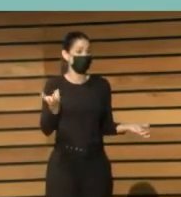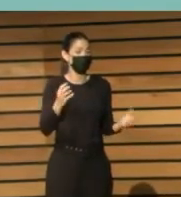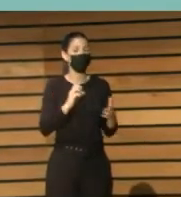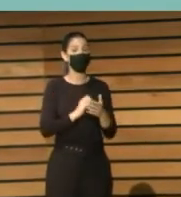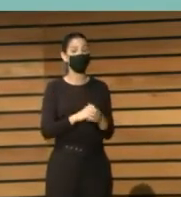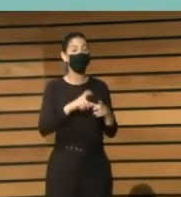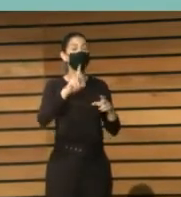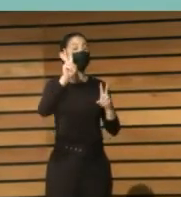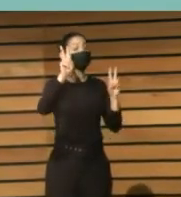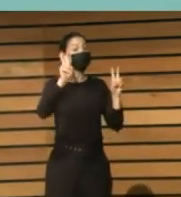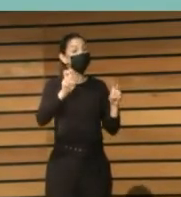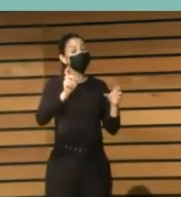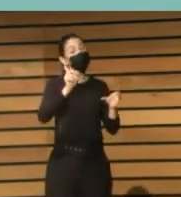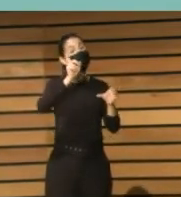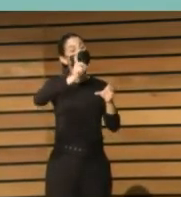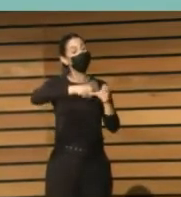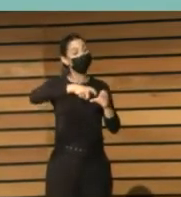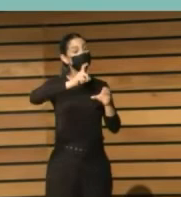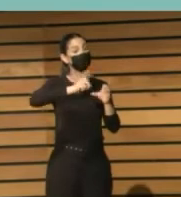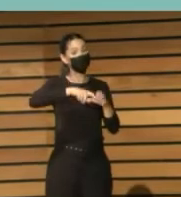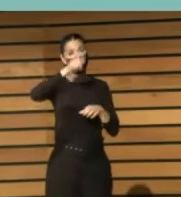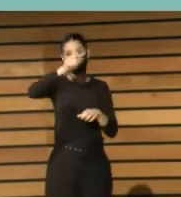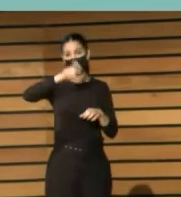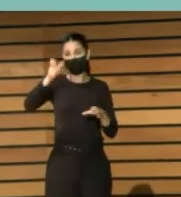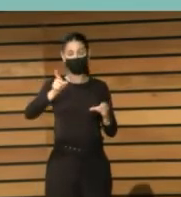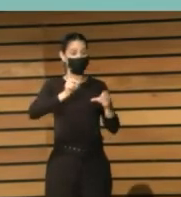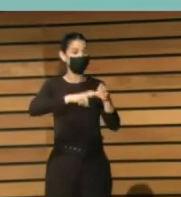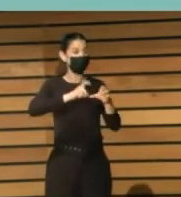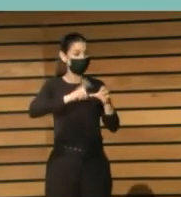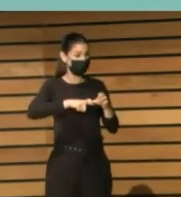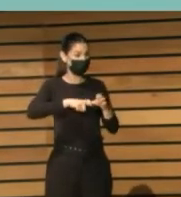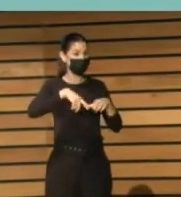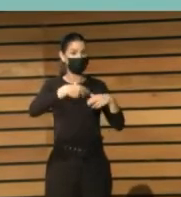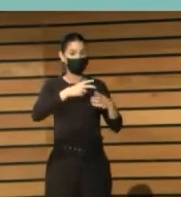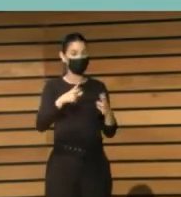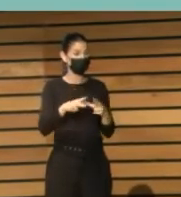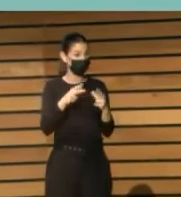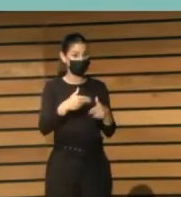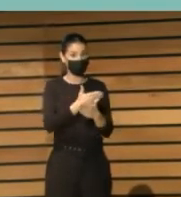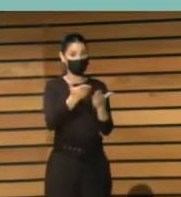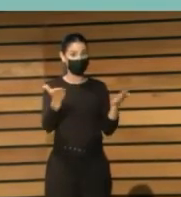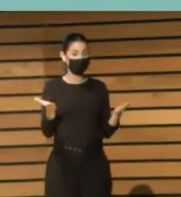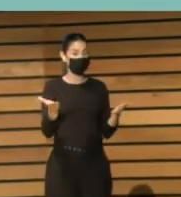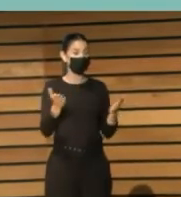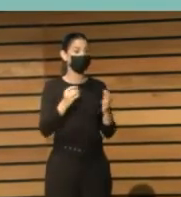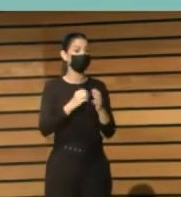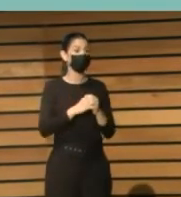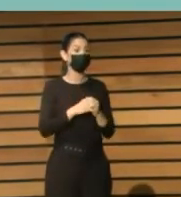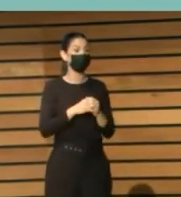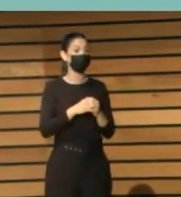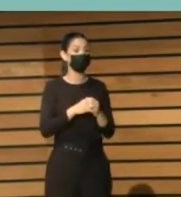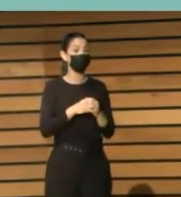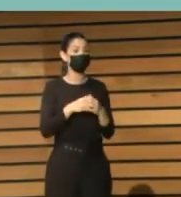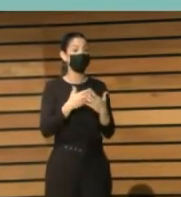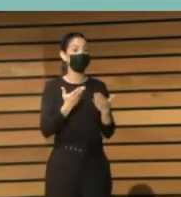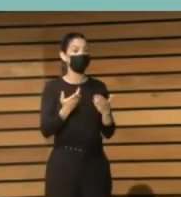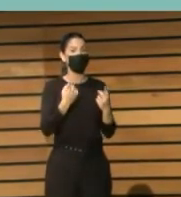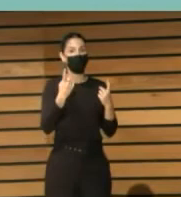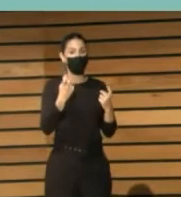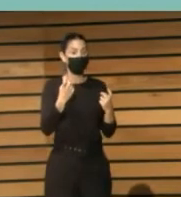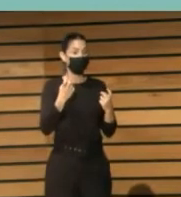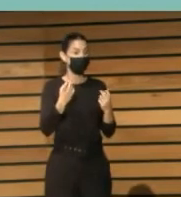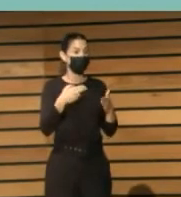participación, además de esta vertiente más humana, tiene también una vertiente metodológica de pura gestión. Nos